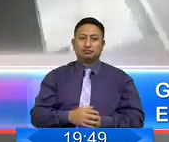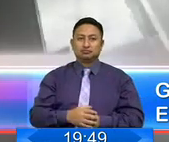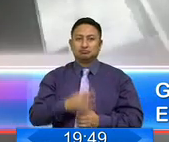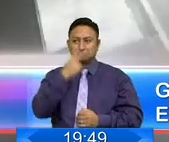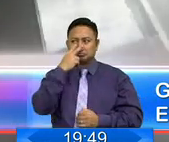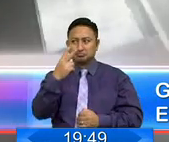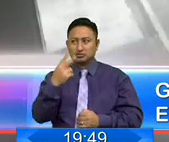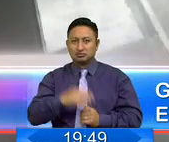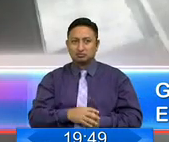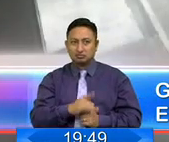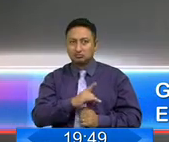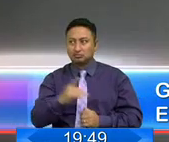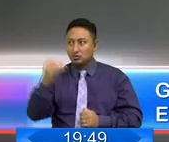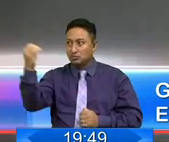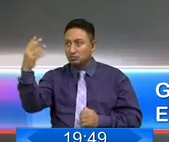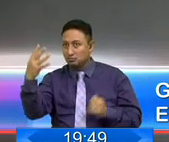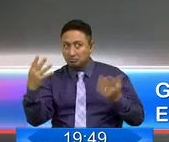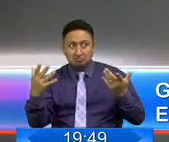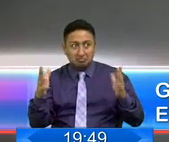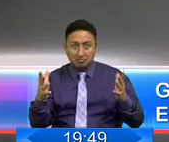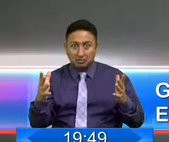Verificaron si no había alguna luz encendida.